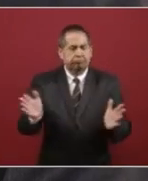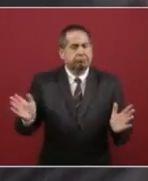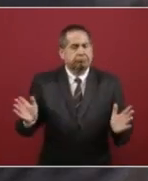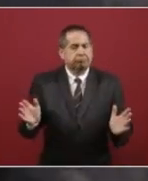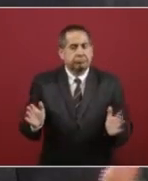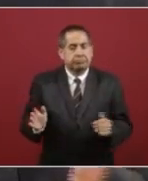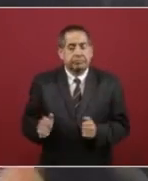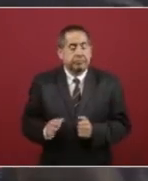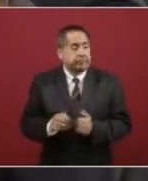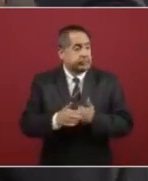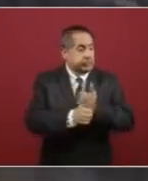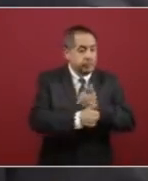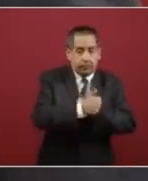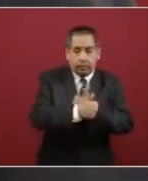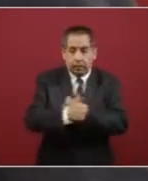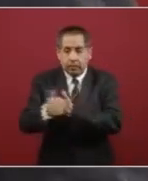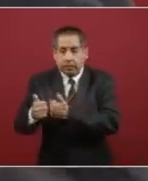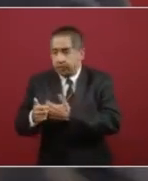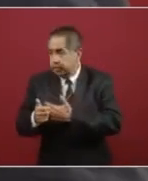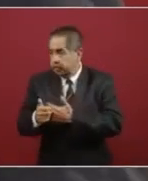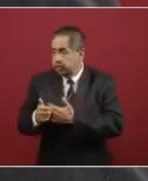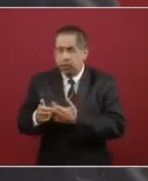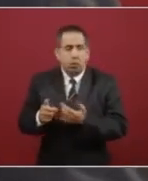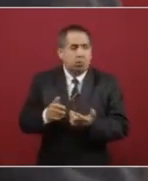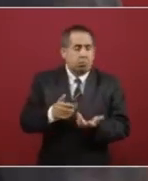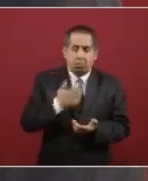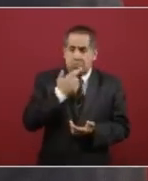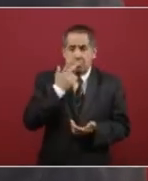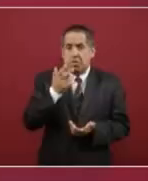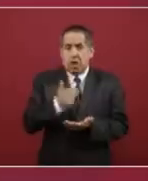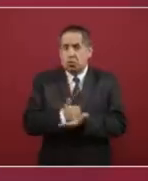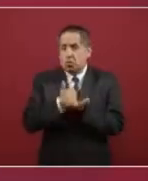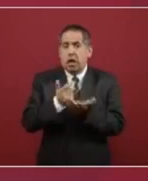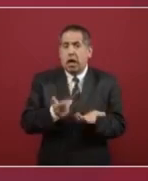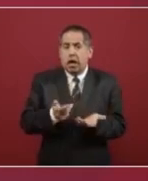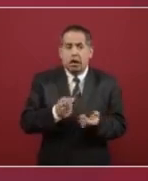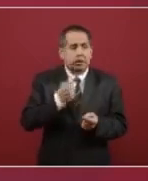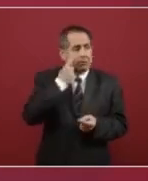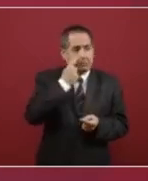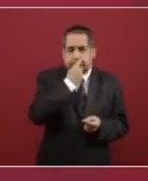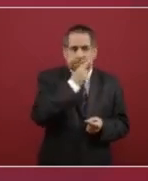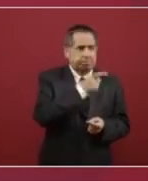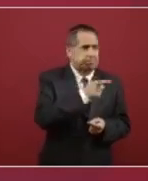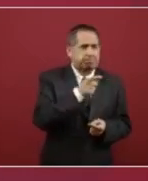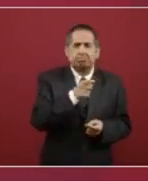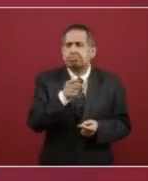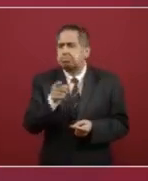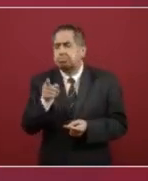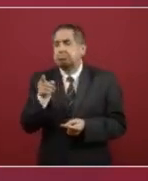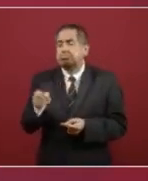Y si hay competencia, esto va a ayudar a bajar